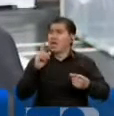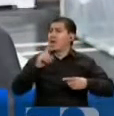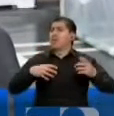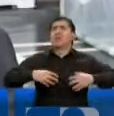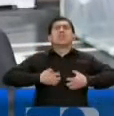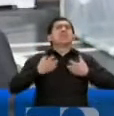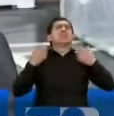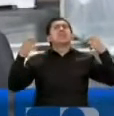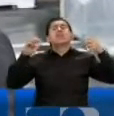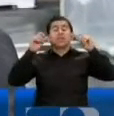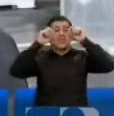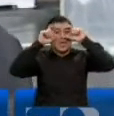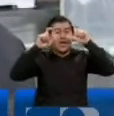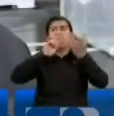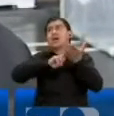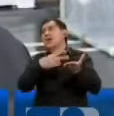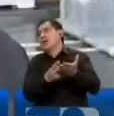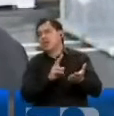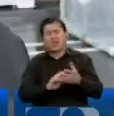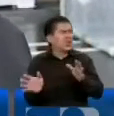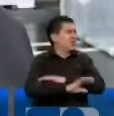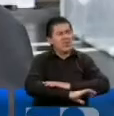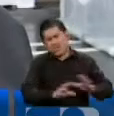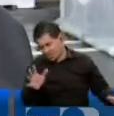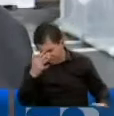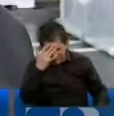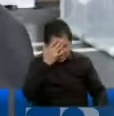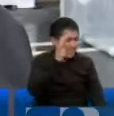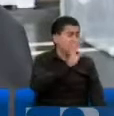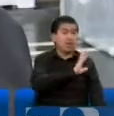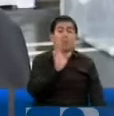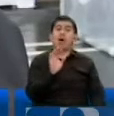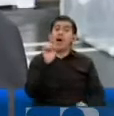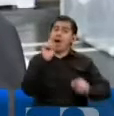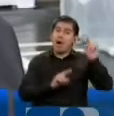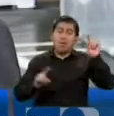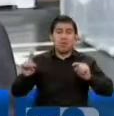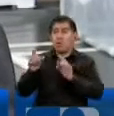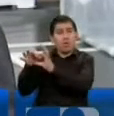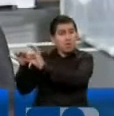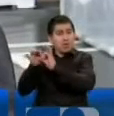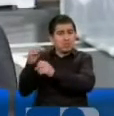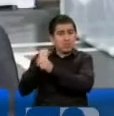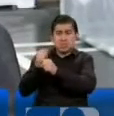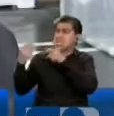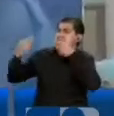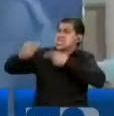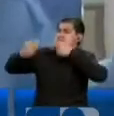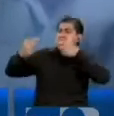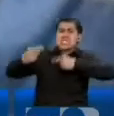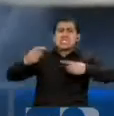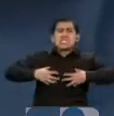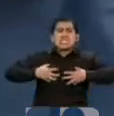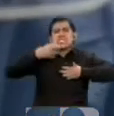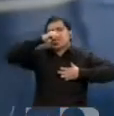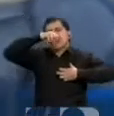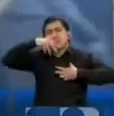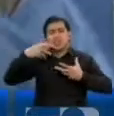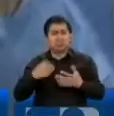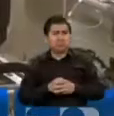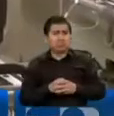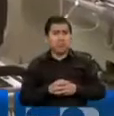por momentos de insomnio, por momentos de negación, por momentos de confrontamiento entre compañeros. Por ello, desde